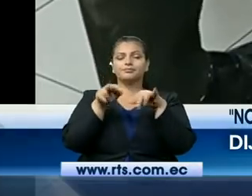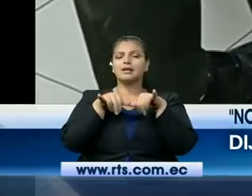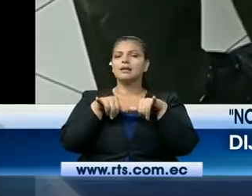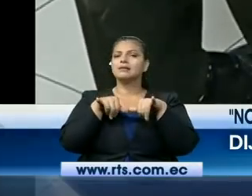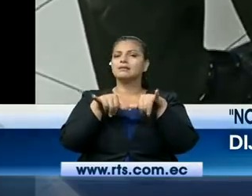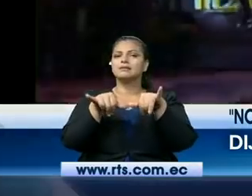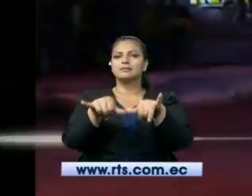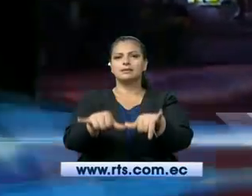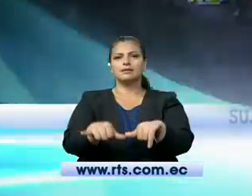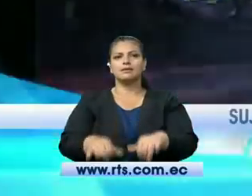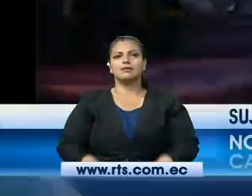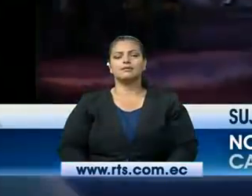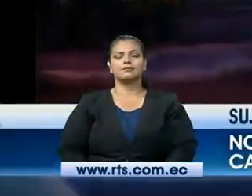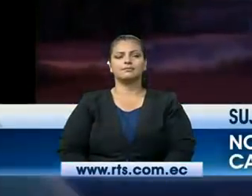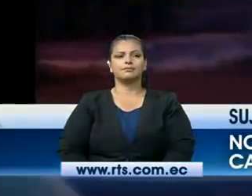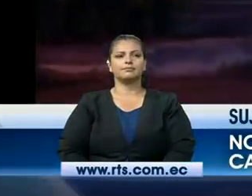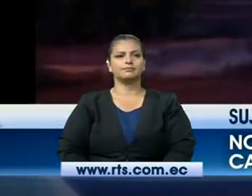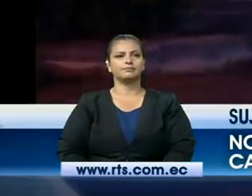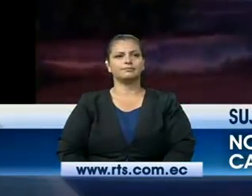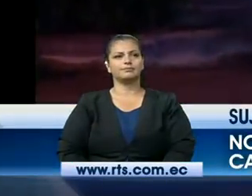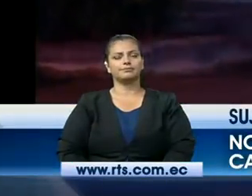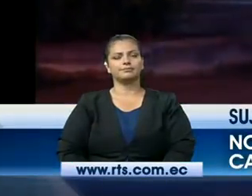inteligencia les en el sector